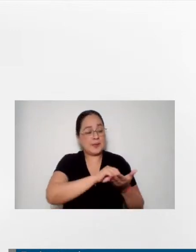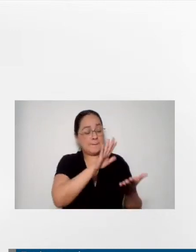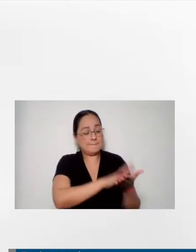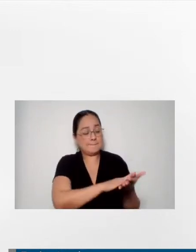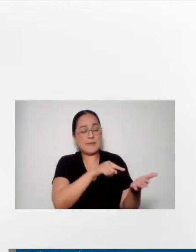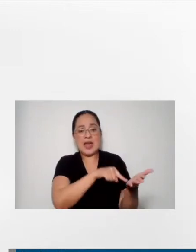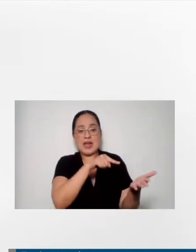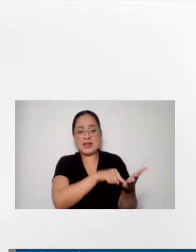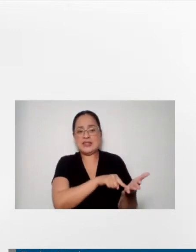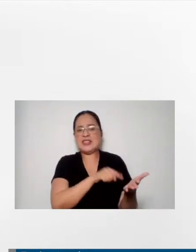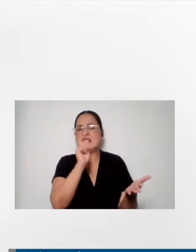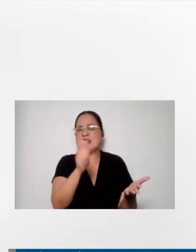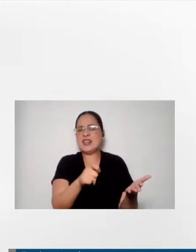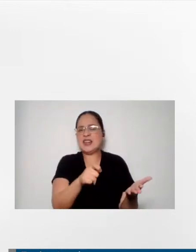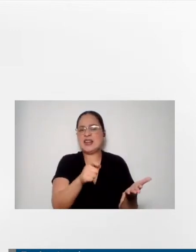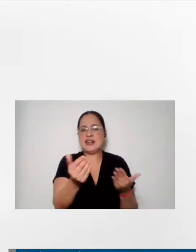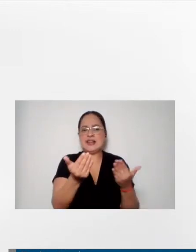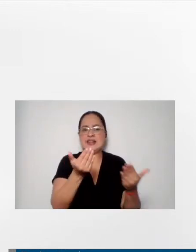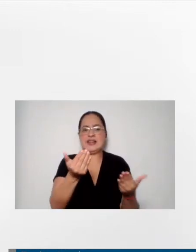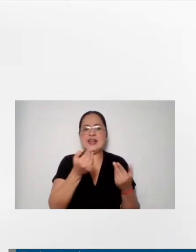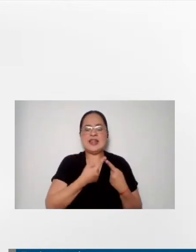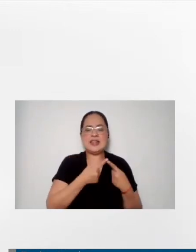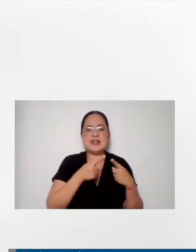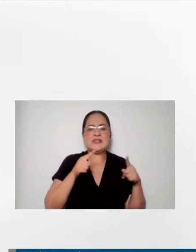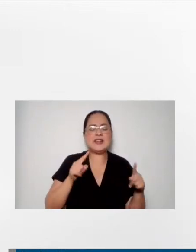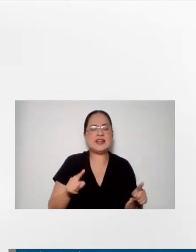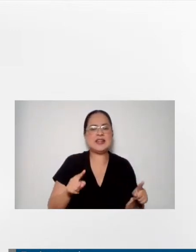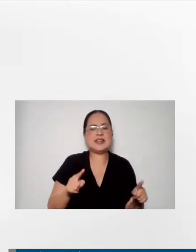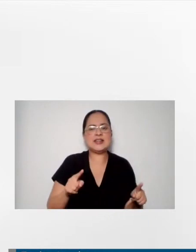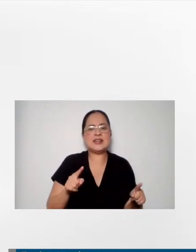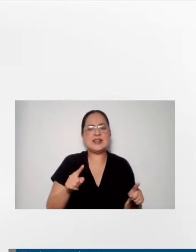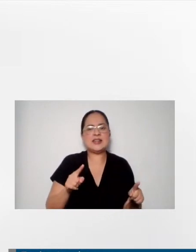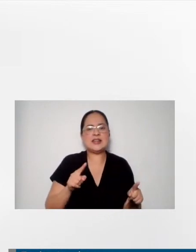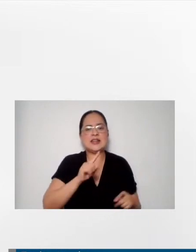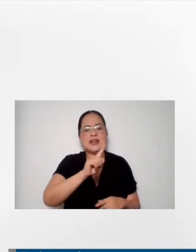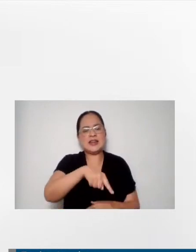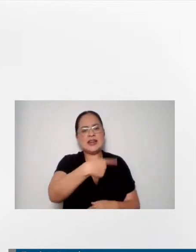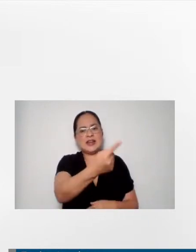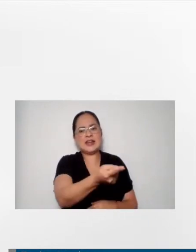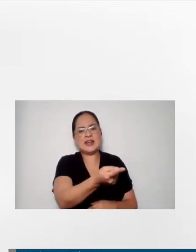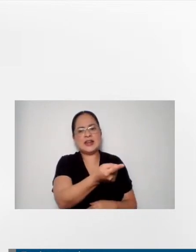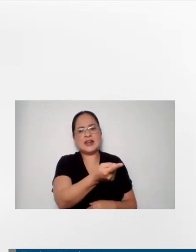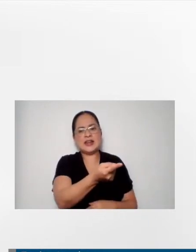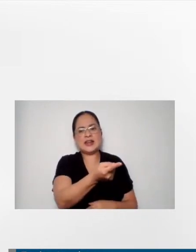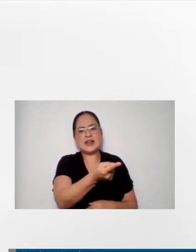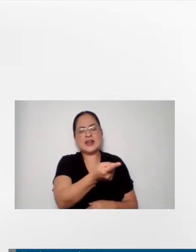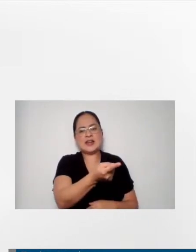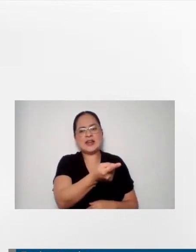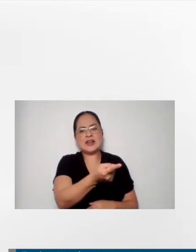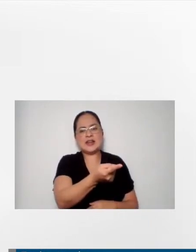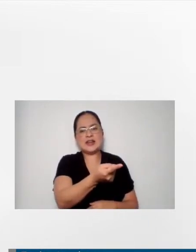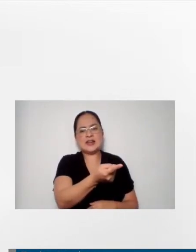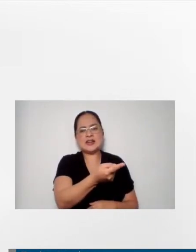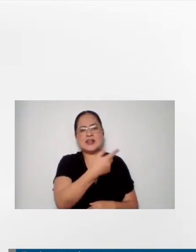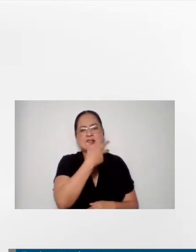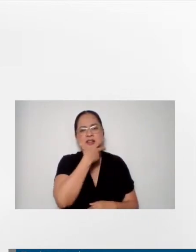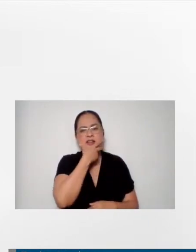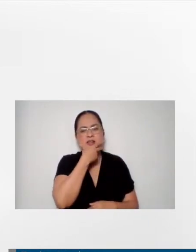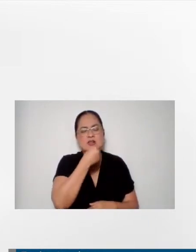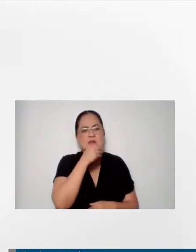como una diferencia, ¿no? Los hombres dejan de tener derecho a alimentos cuando adquieren la mayoría de